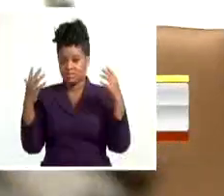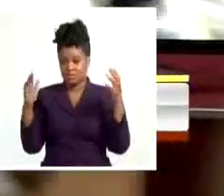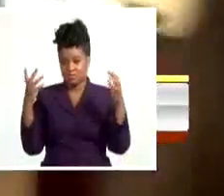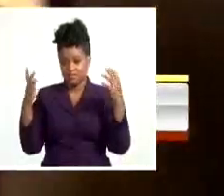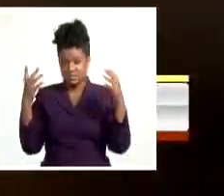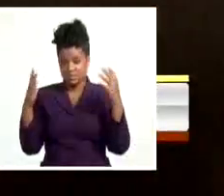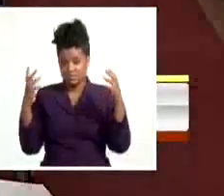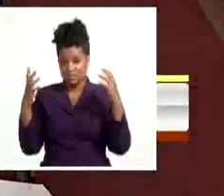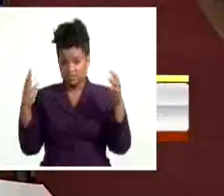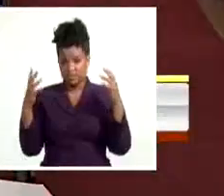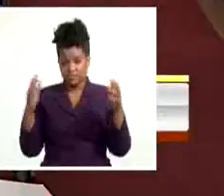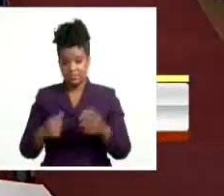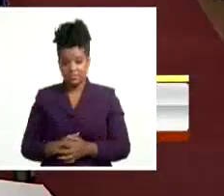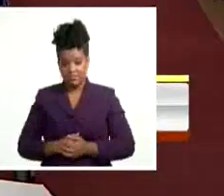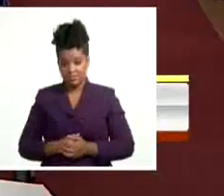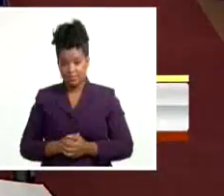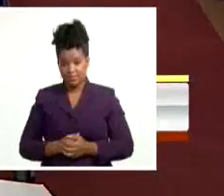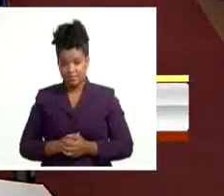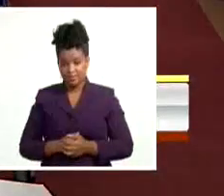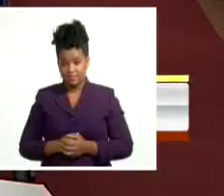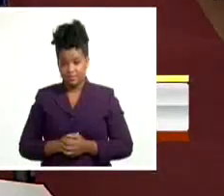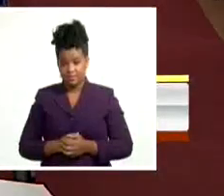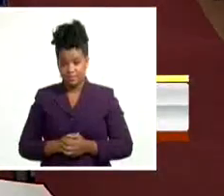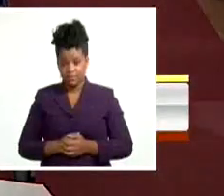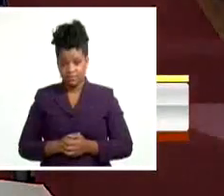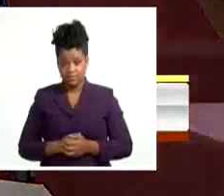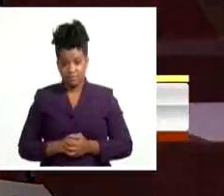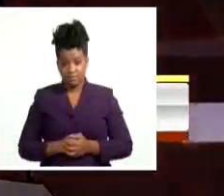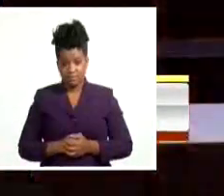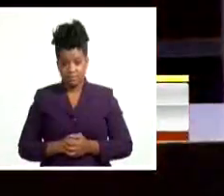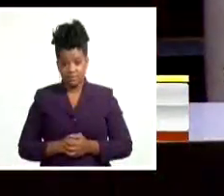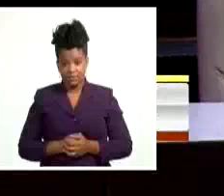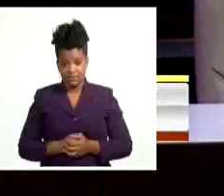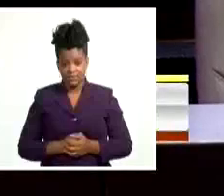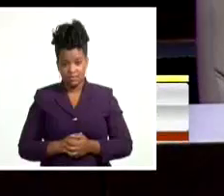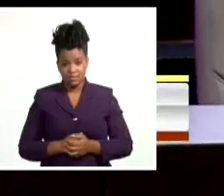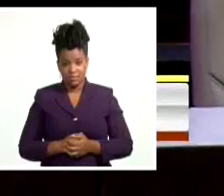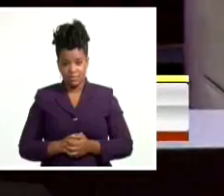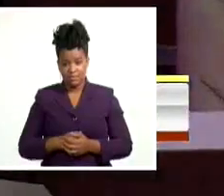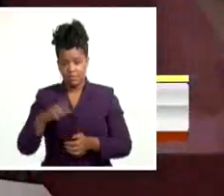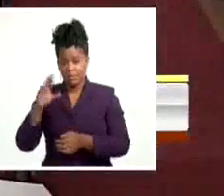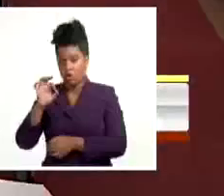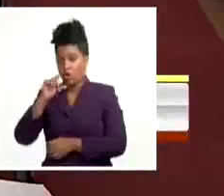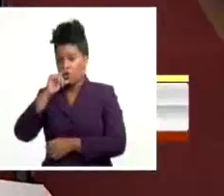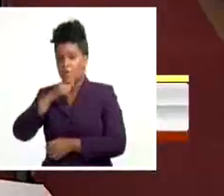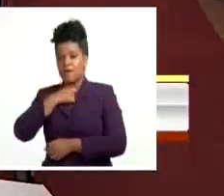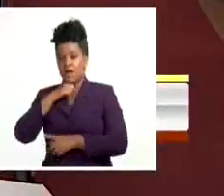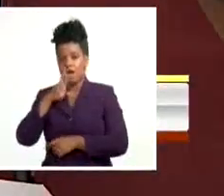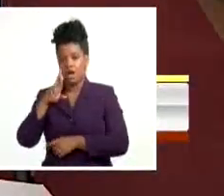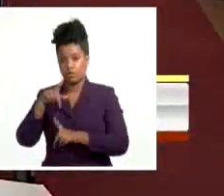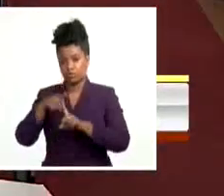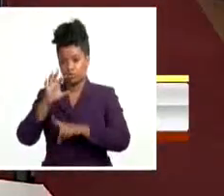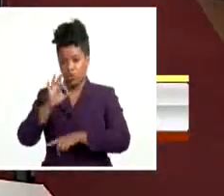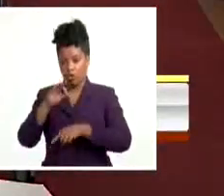y por tanto de Cuba, están el primer ministro del país, Manuel Marrero, y Luis Alberto Rodríguez López Callejas,